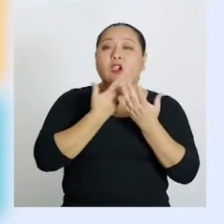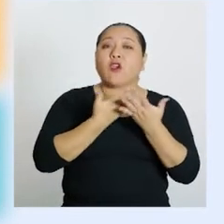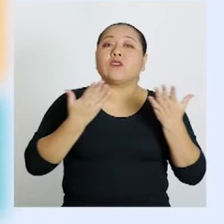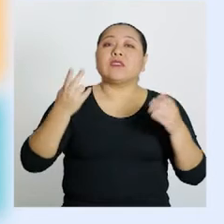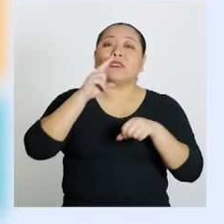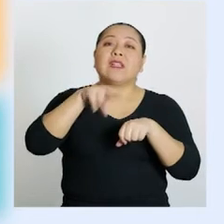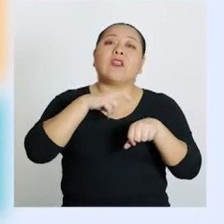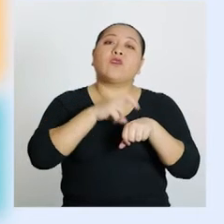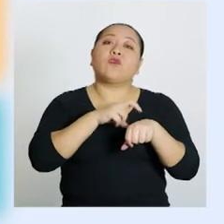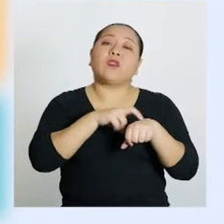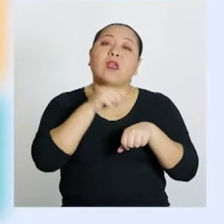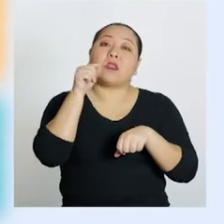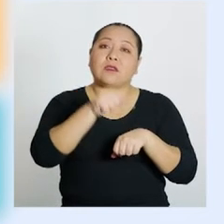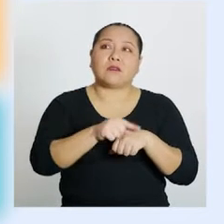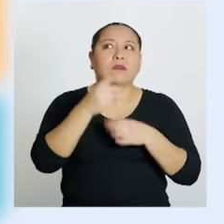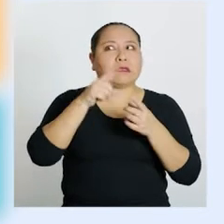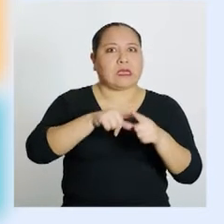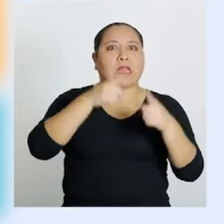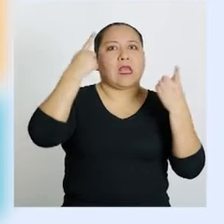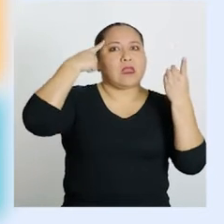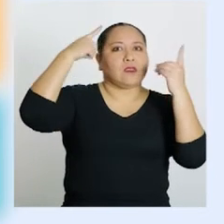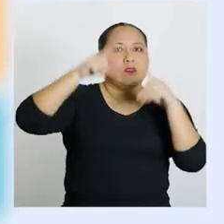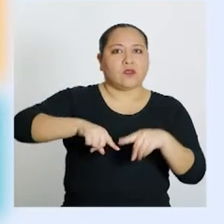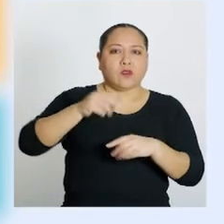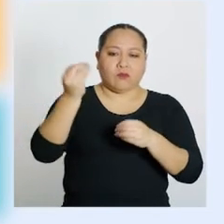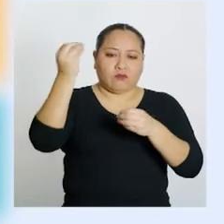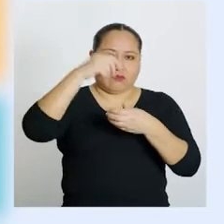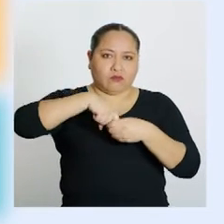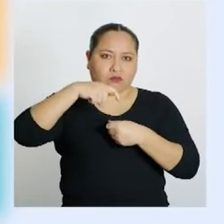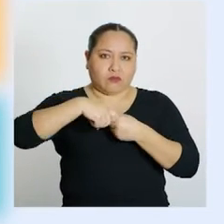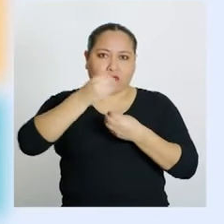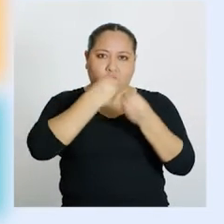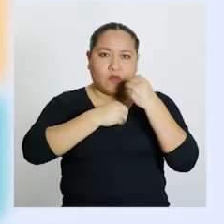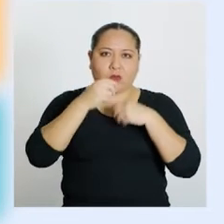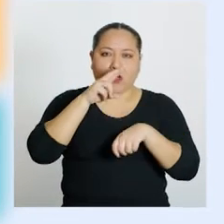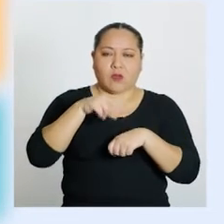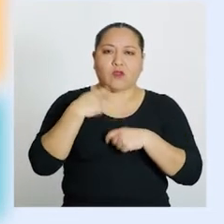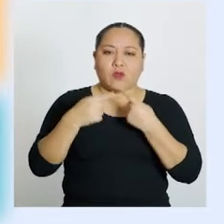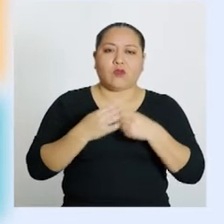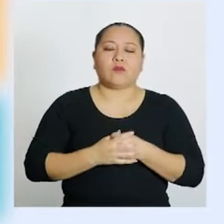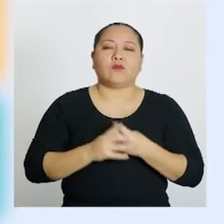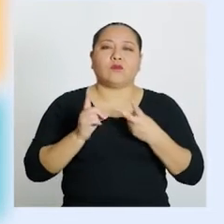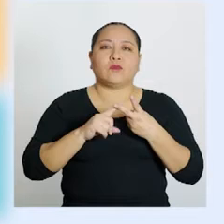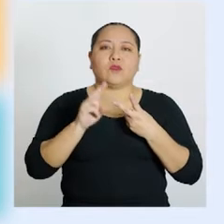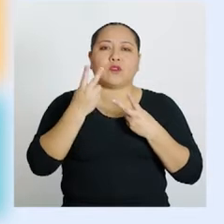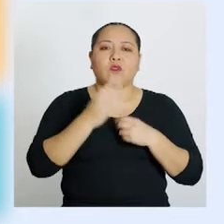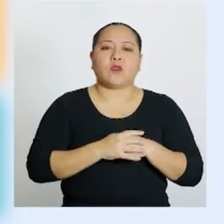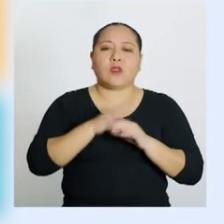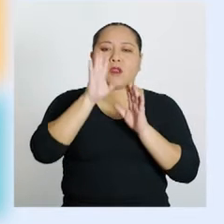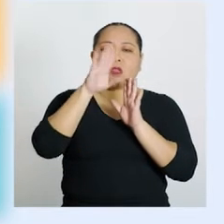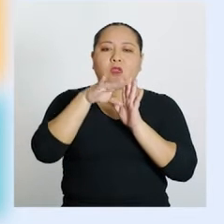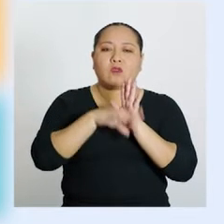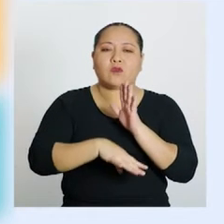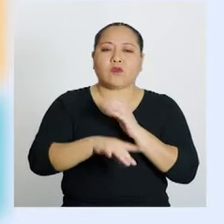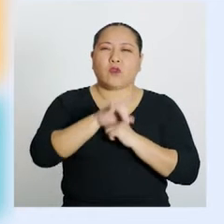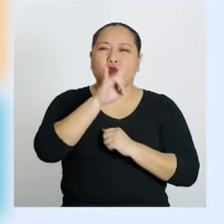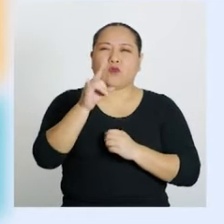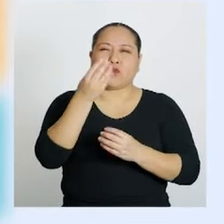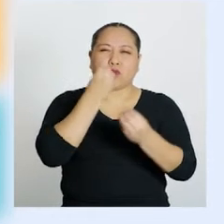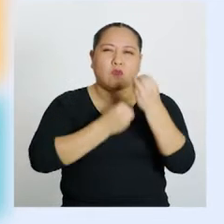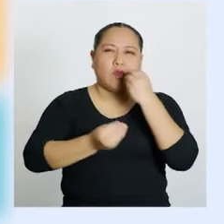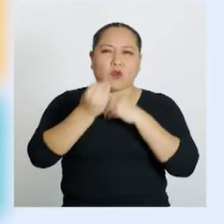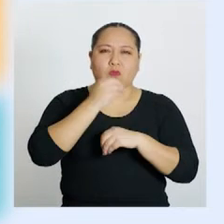naturales. Una gran decisión si la integras a tu dieta habitual. 2. Reduce el consumo